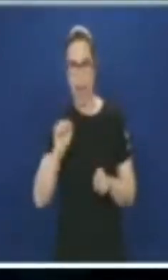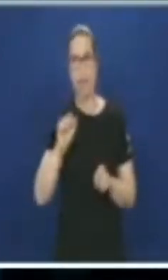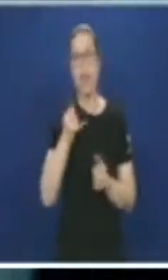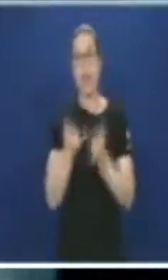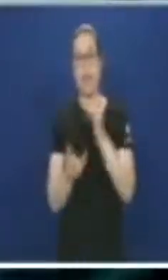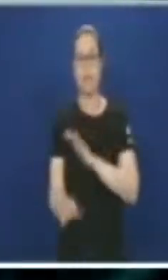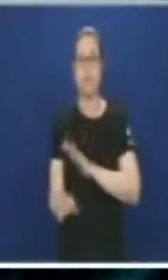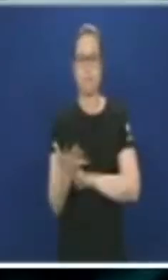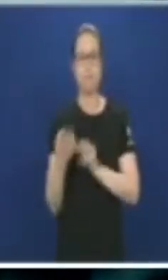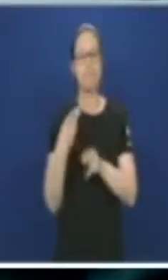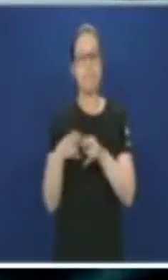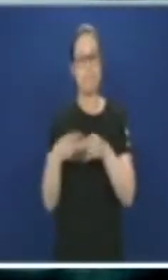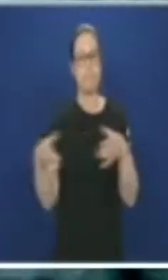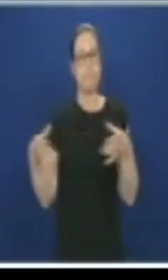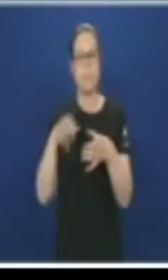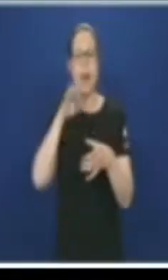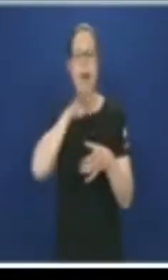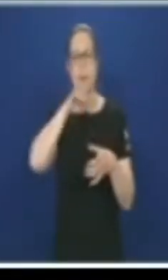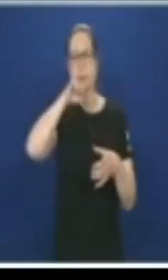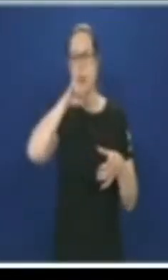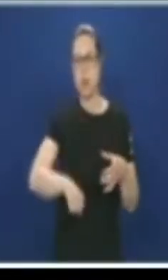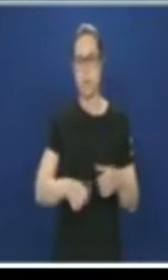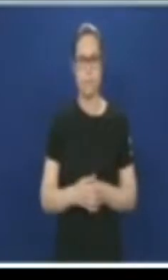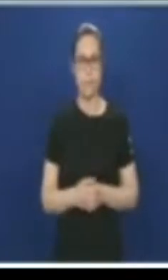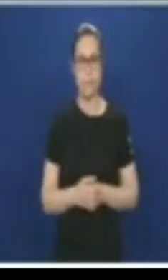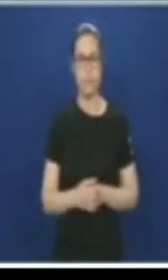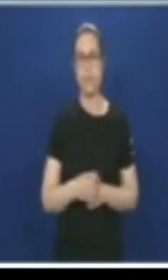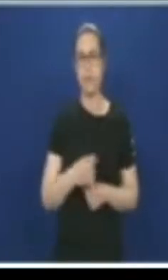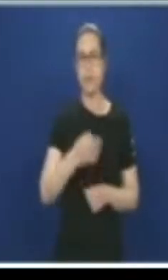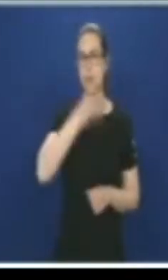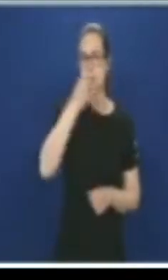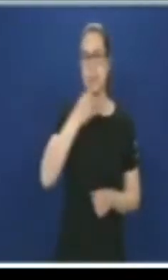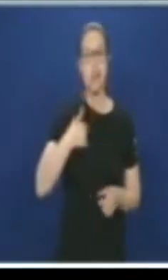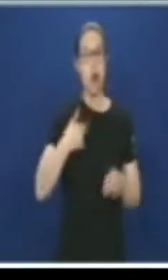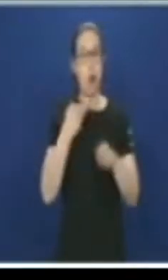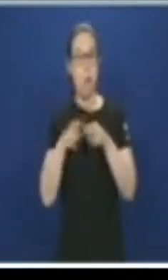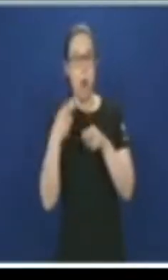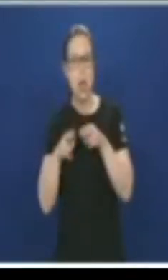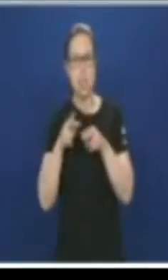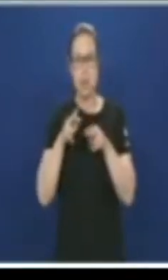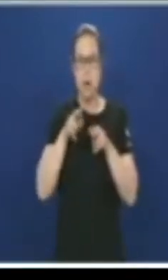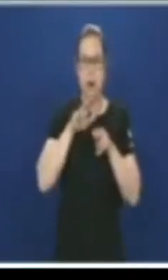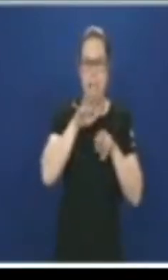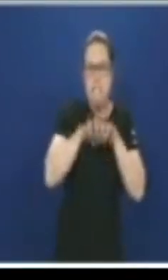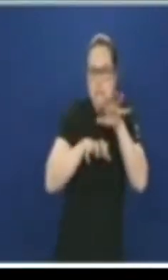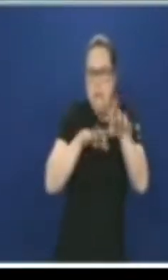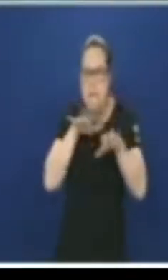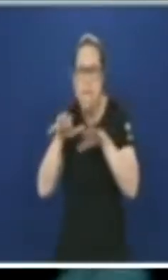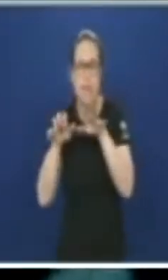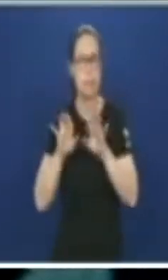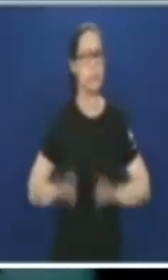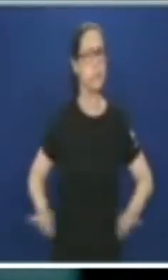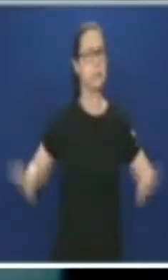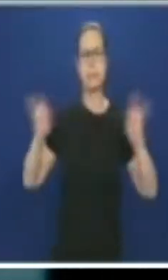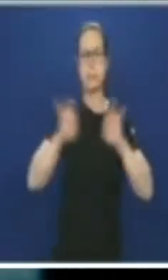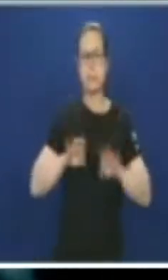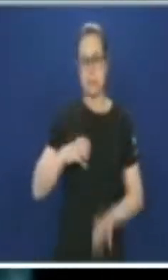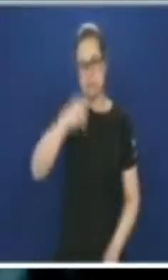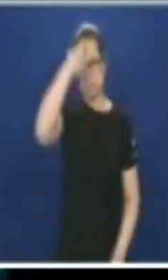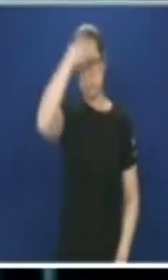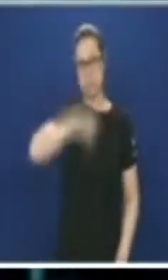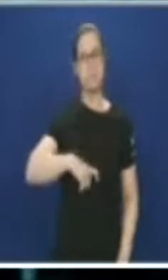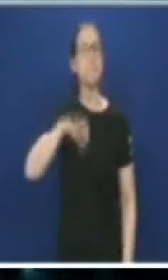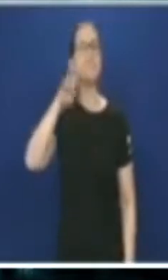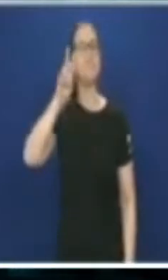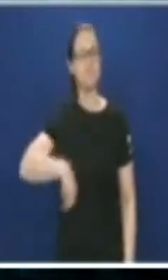Galeguista. Yo no soy un político que anda por las tripas de la política en misión de ciudadanía. Soy solo un